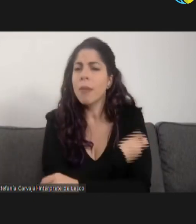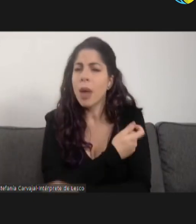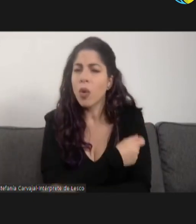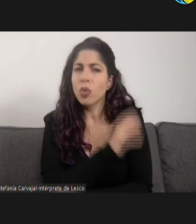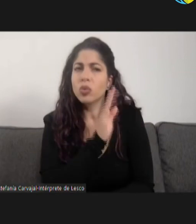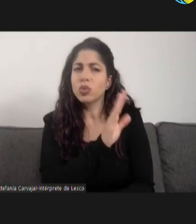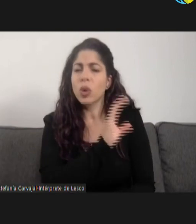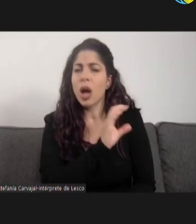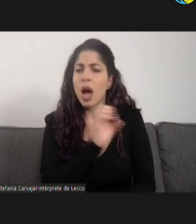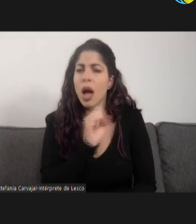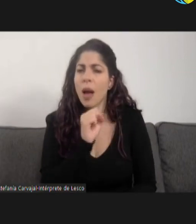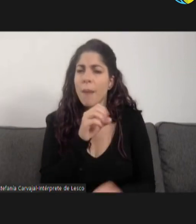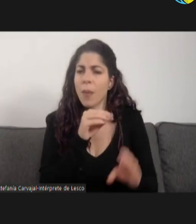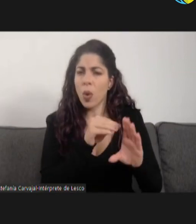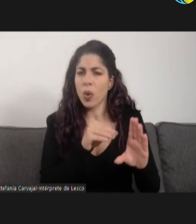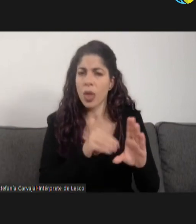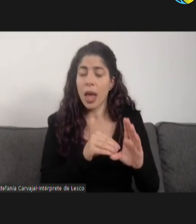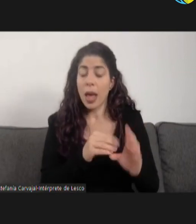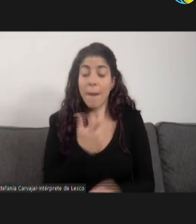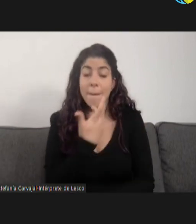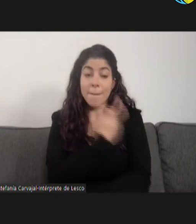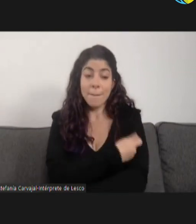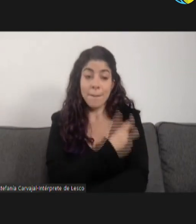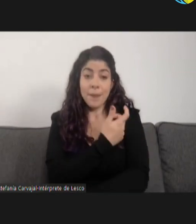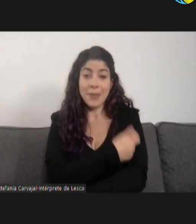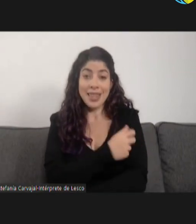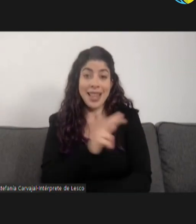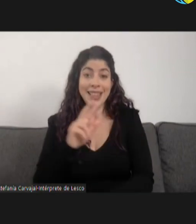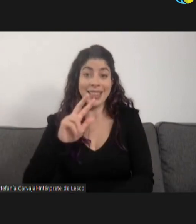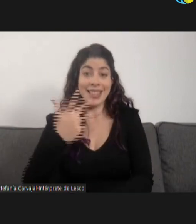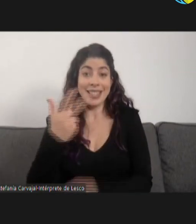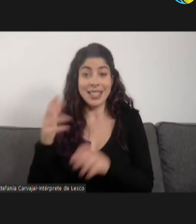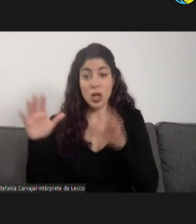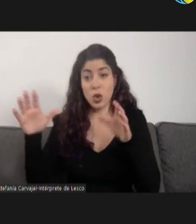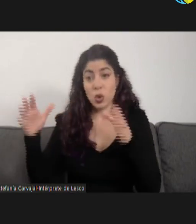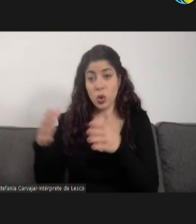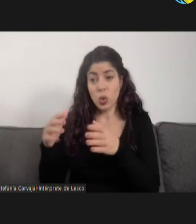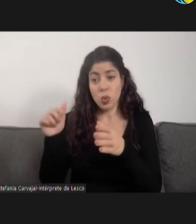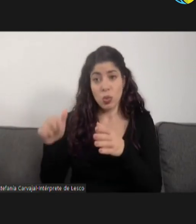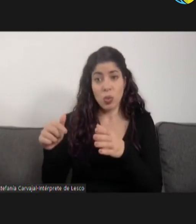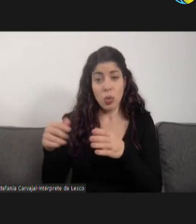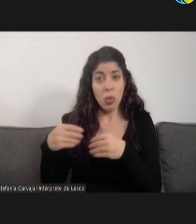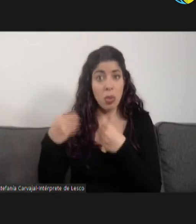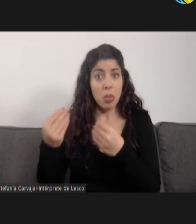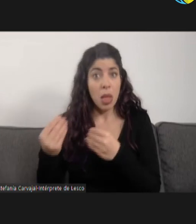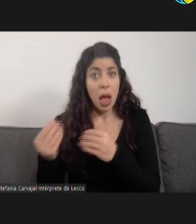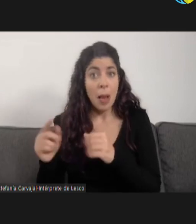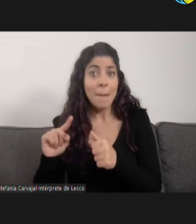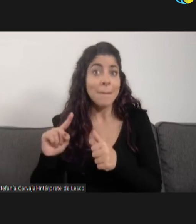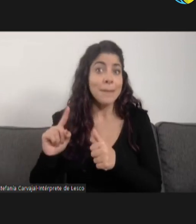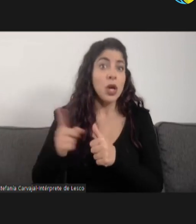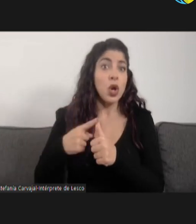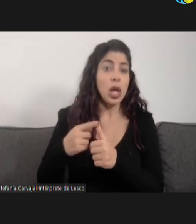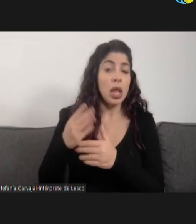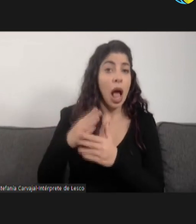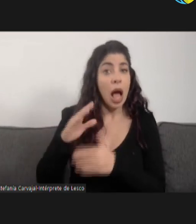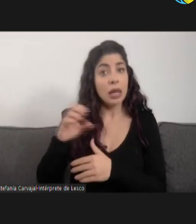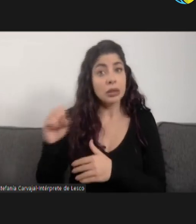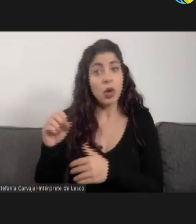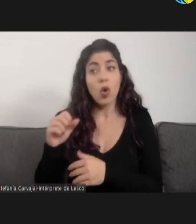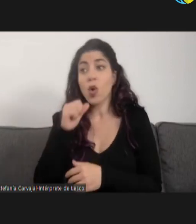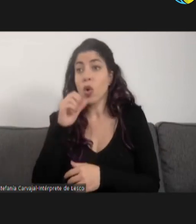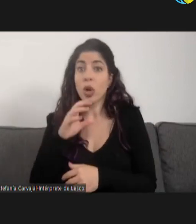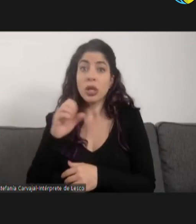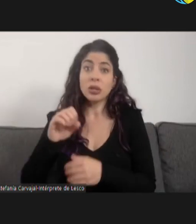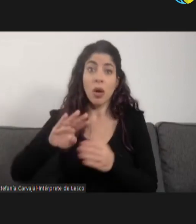Social? La aplicación de las vacunas al tercer bloque se hará con alguna priorización de asegurados con los no asegurados. ¿Cuál